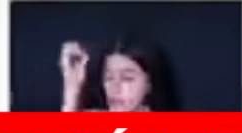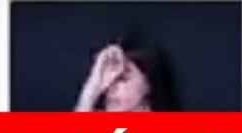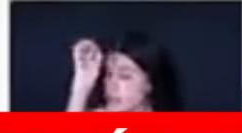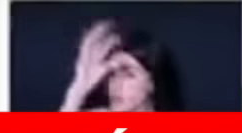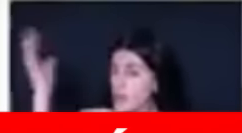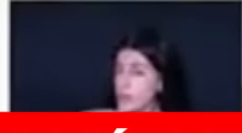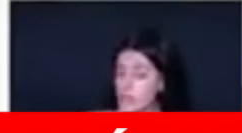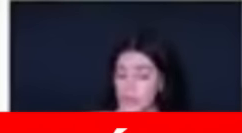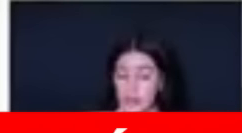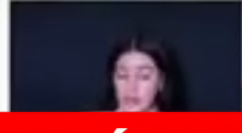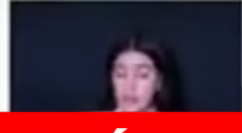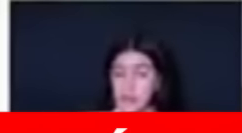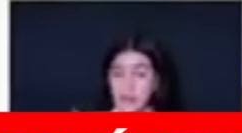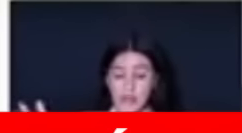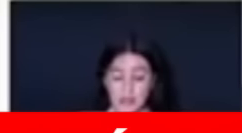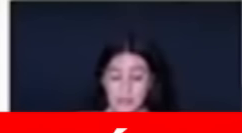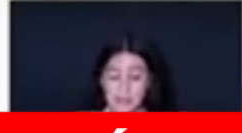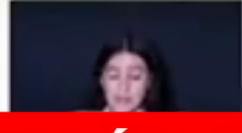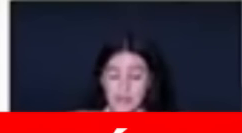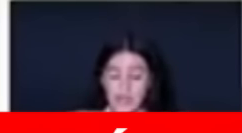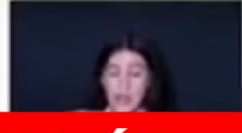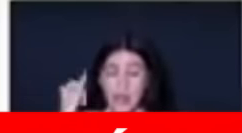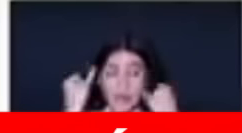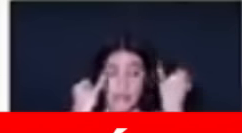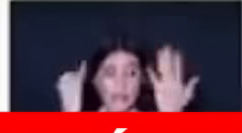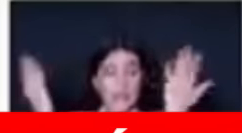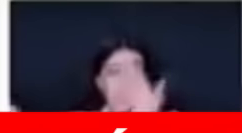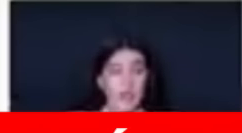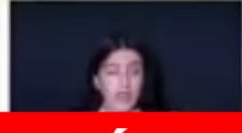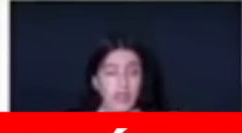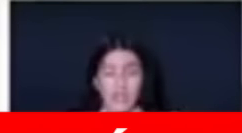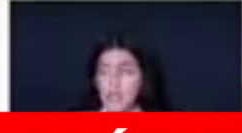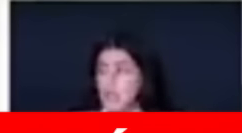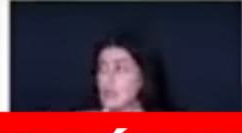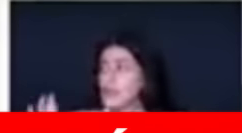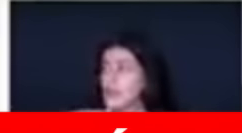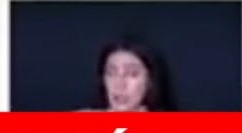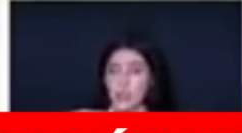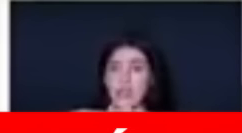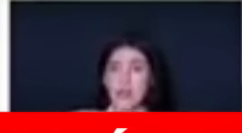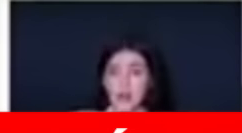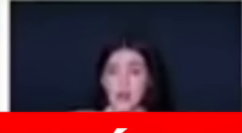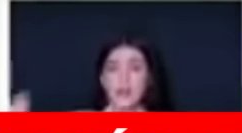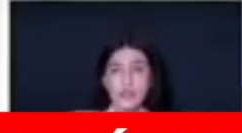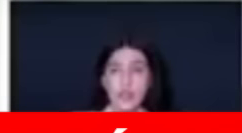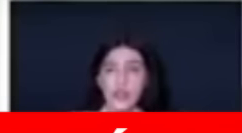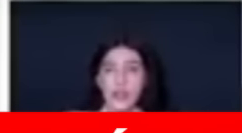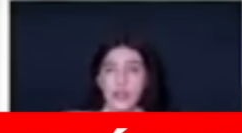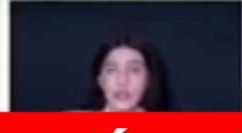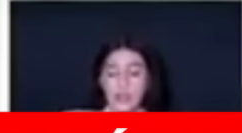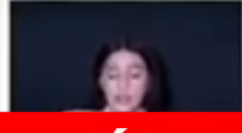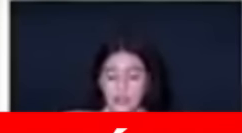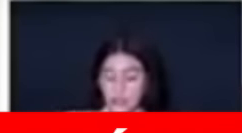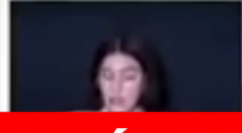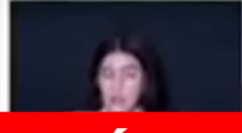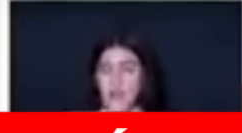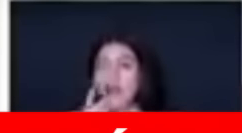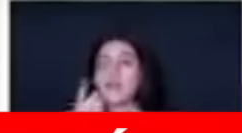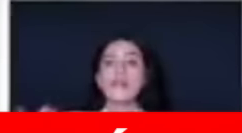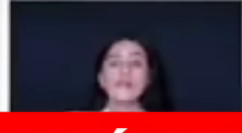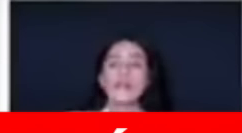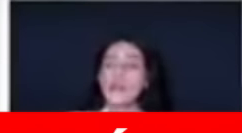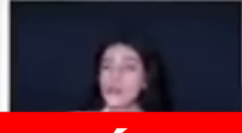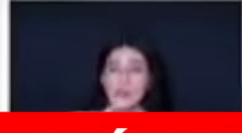perseguirán a quienes crean poder derrotar este narcorrégimen. Ya nos lo dijeron